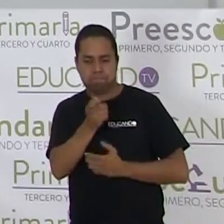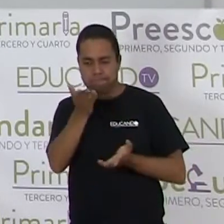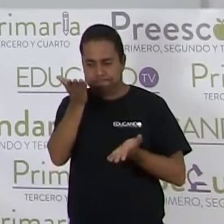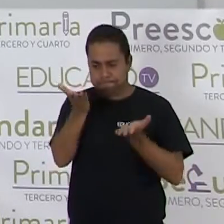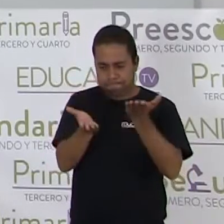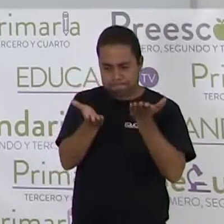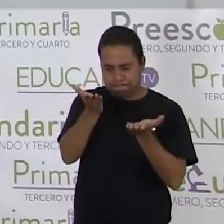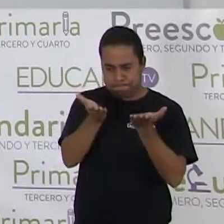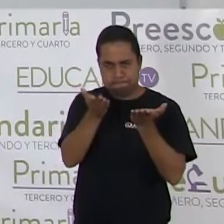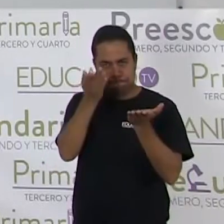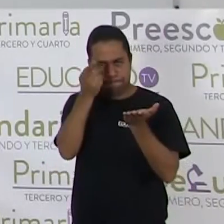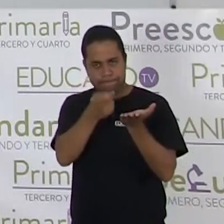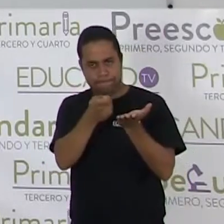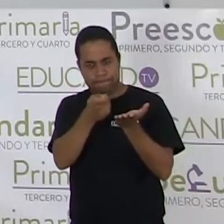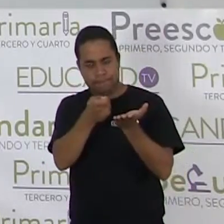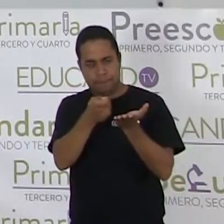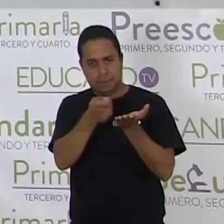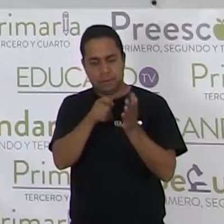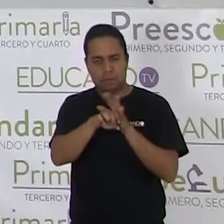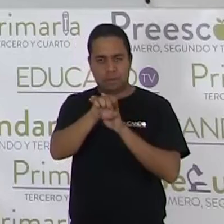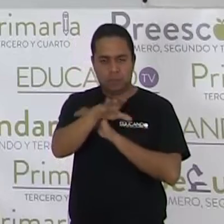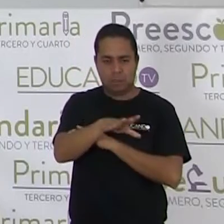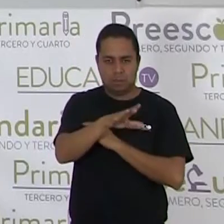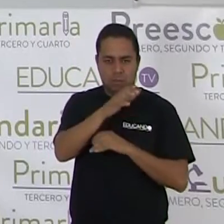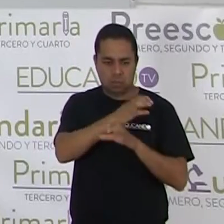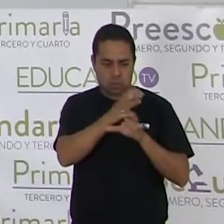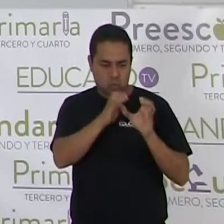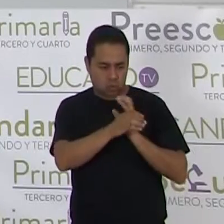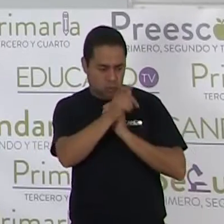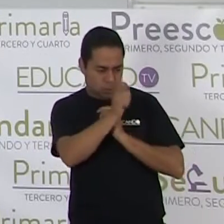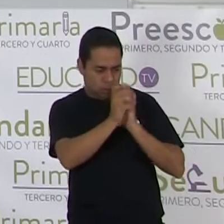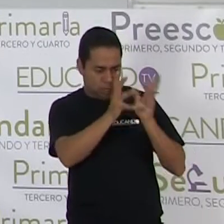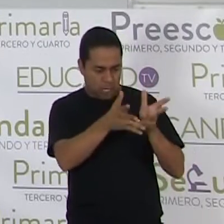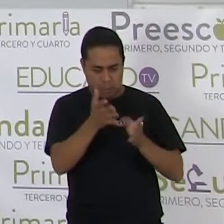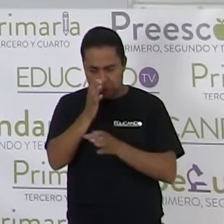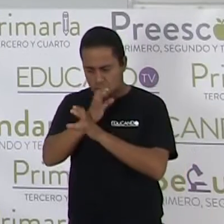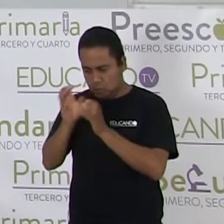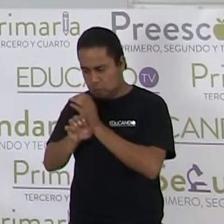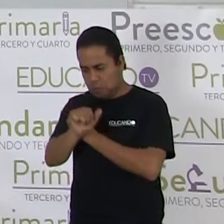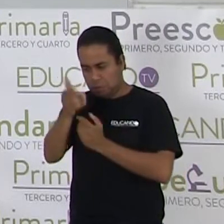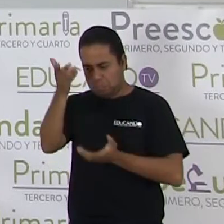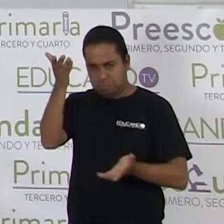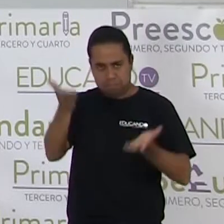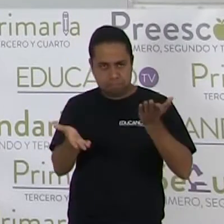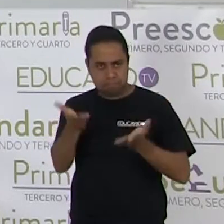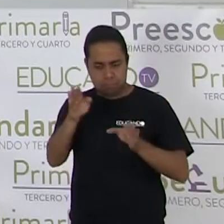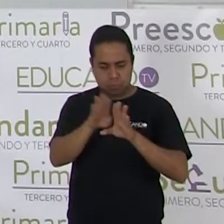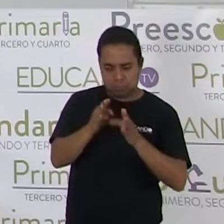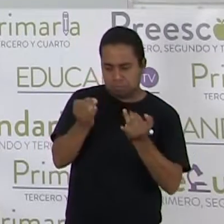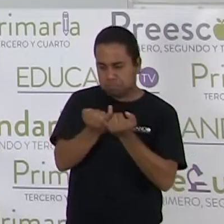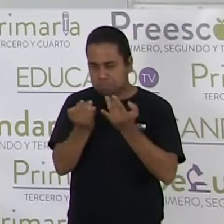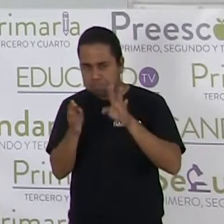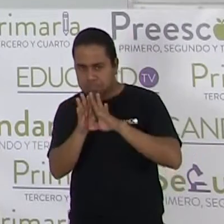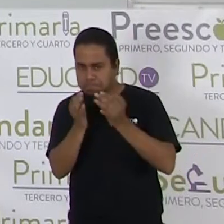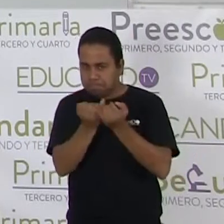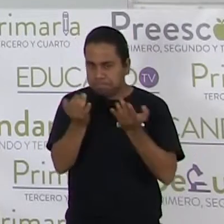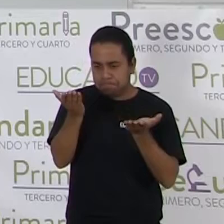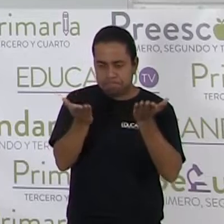forma precisa lo que es una cosa con otra. Ahora bien, dice